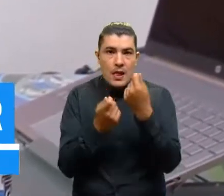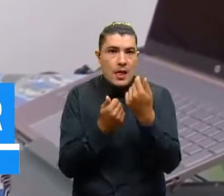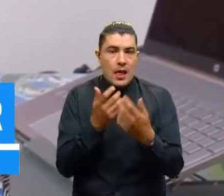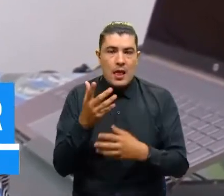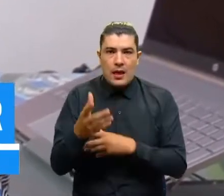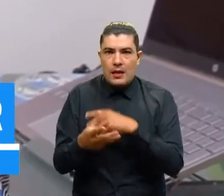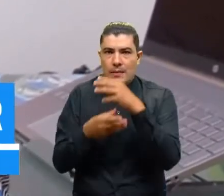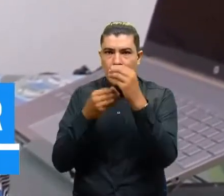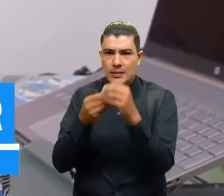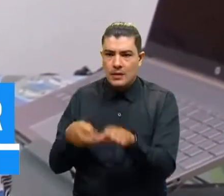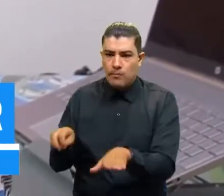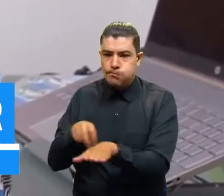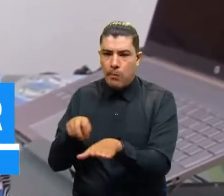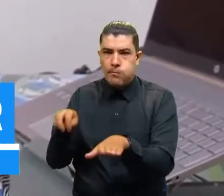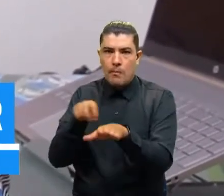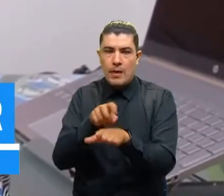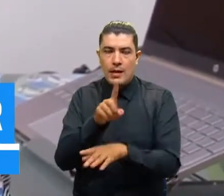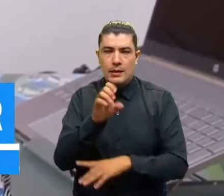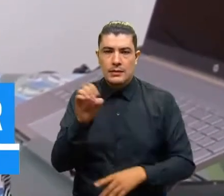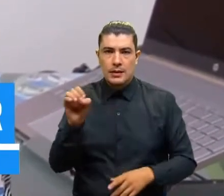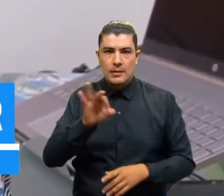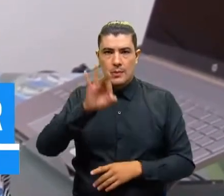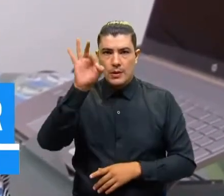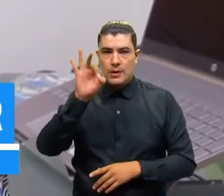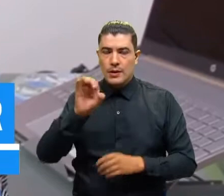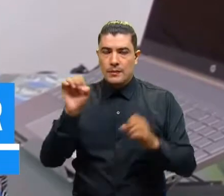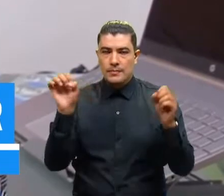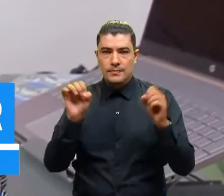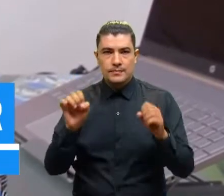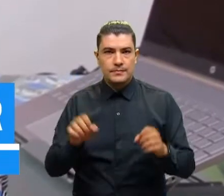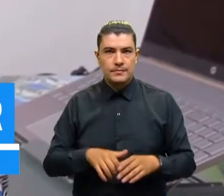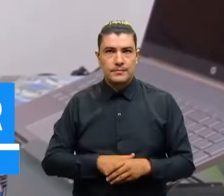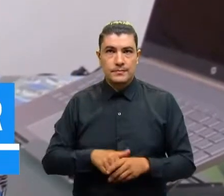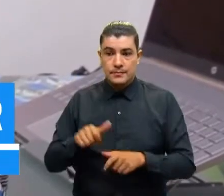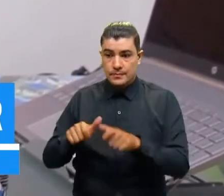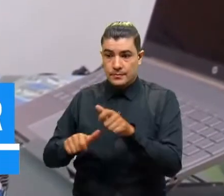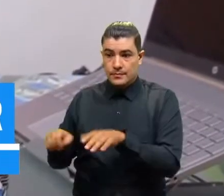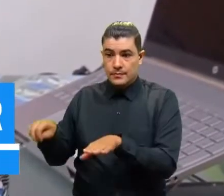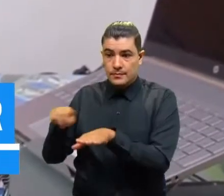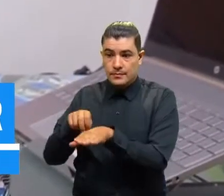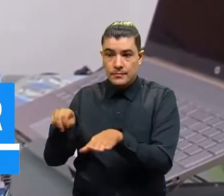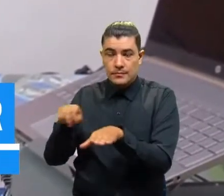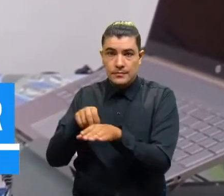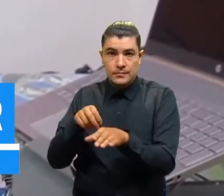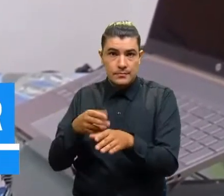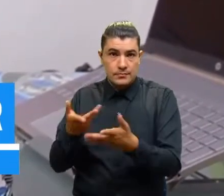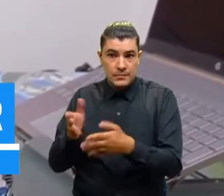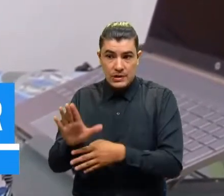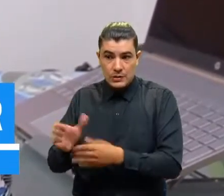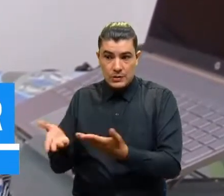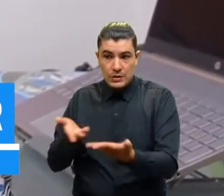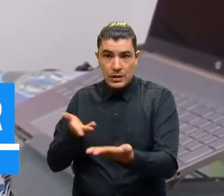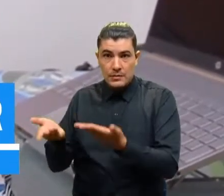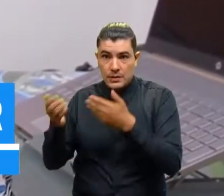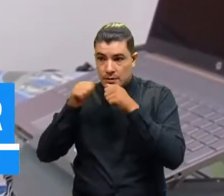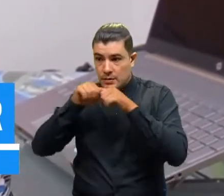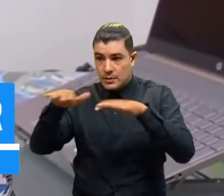tenemos todos los pasajeros al 100%. Tenemos pasajeros que abandonaron el servicio